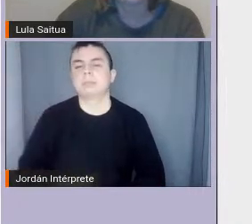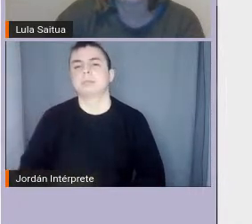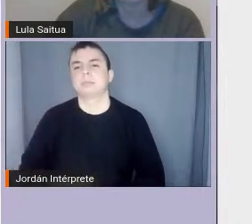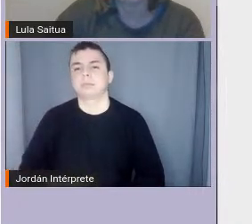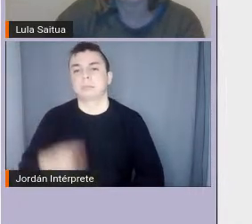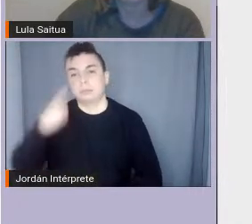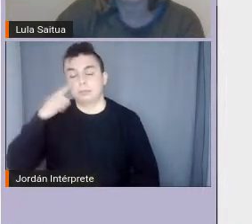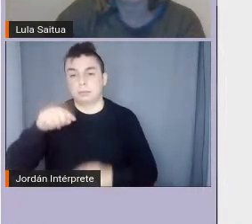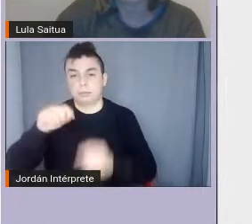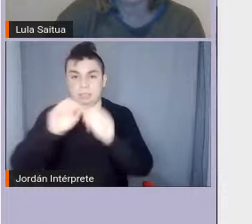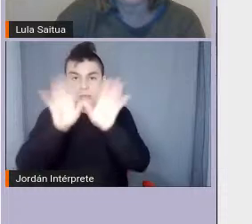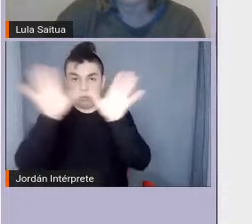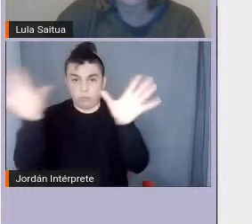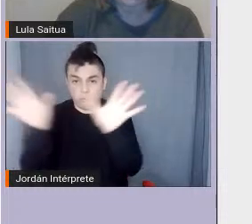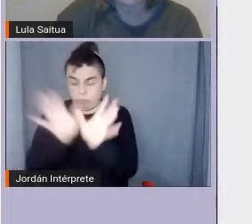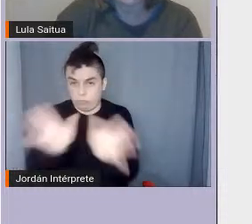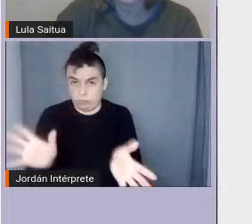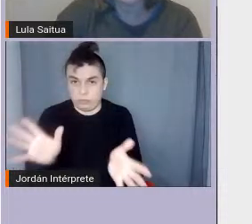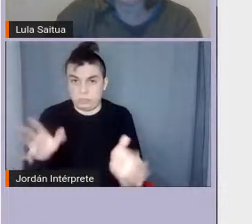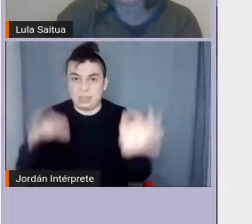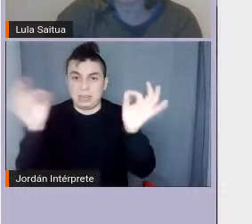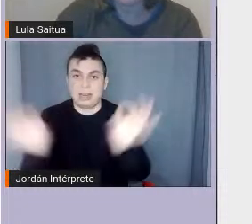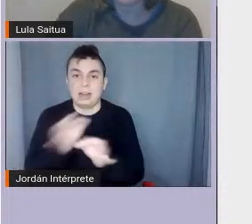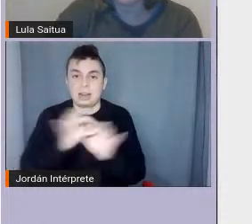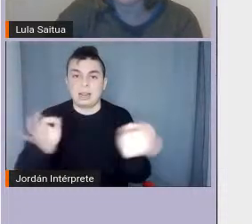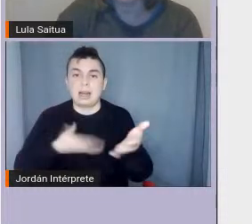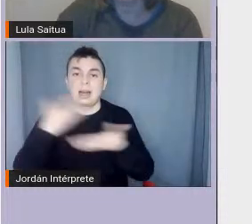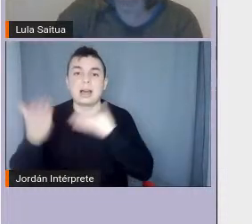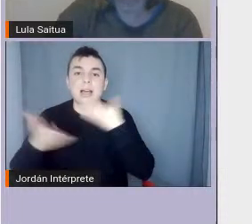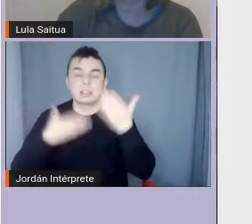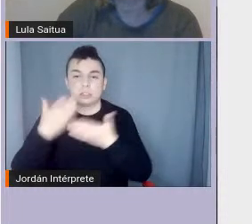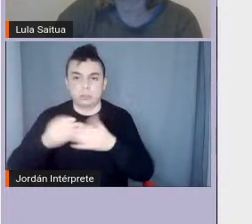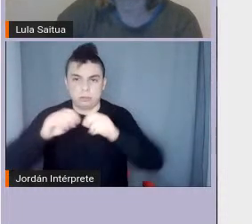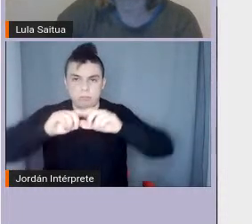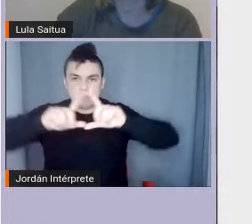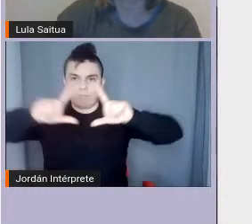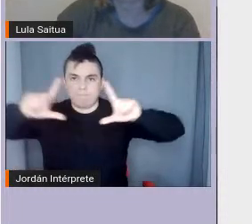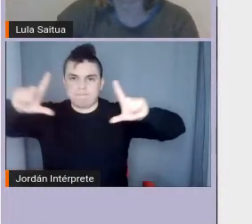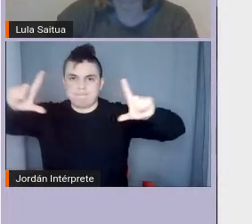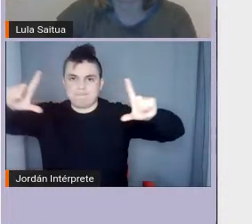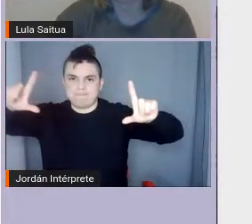ahí está. Voy a ponerla grande para verla.